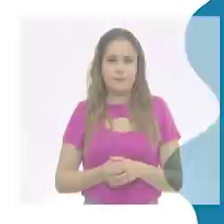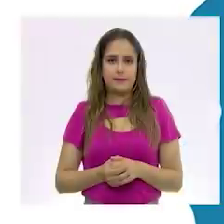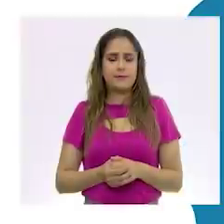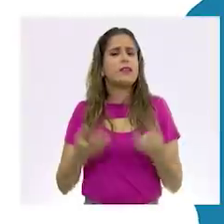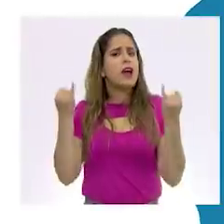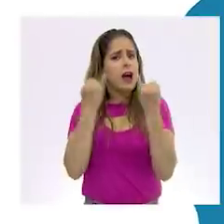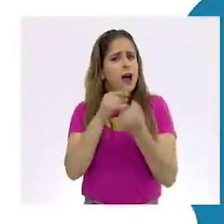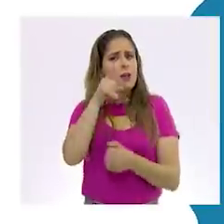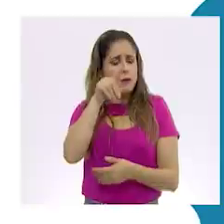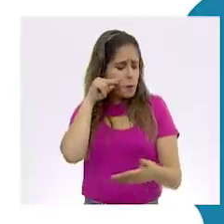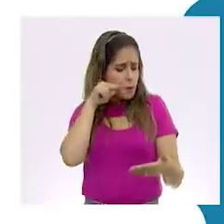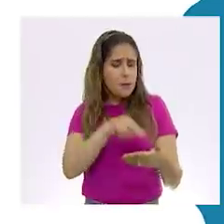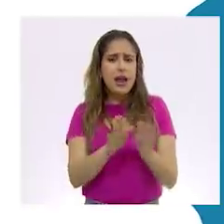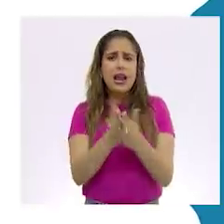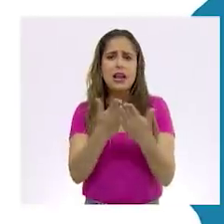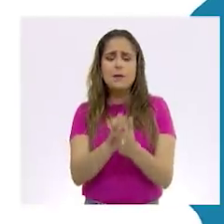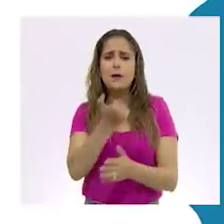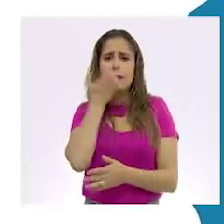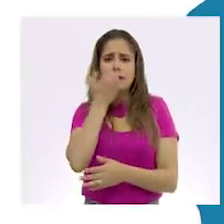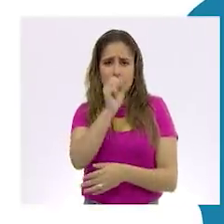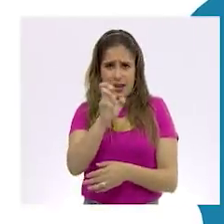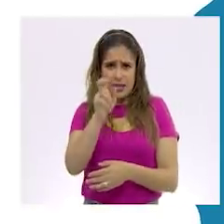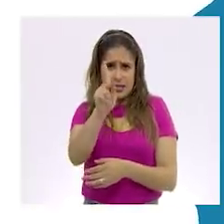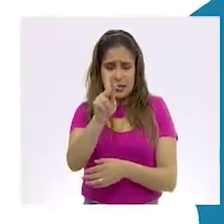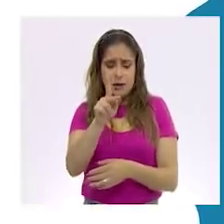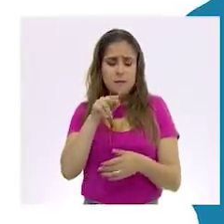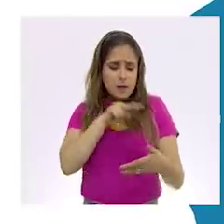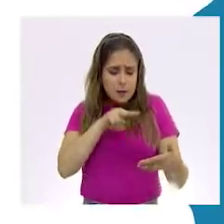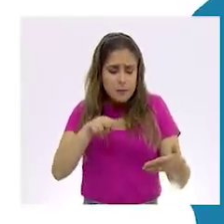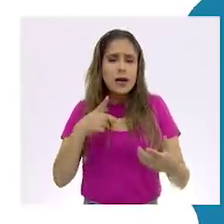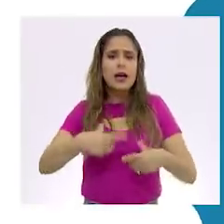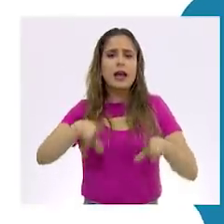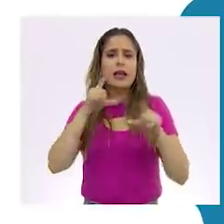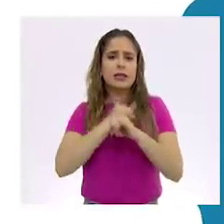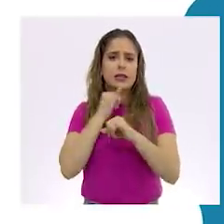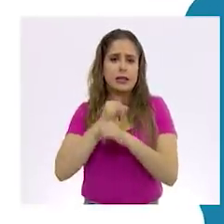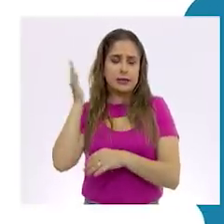También puedes encontrar los libros de texto en la página